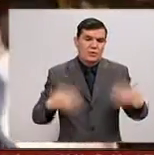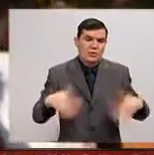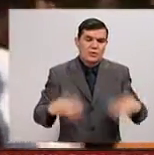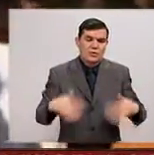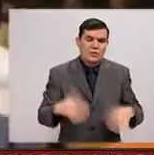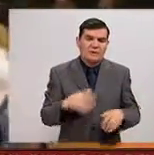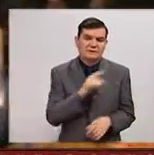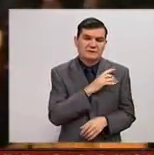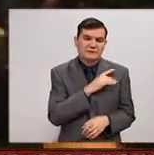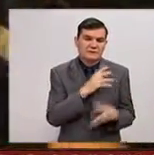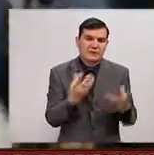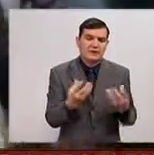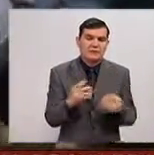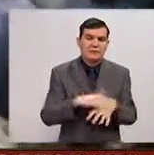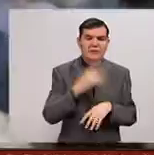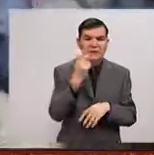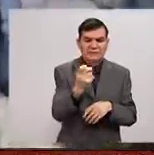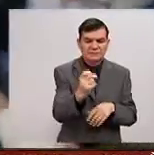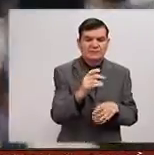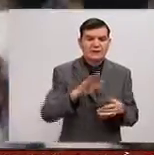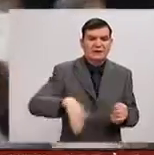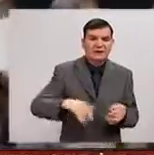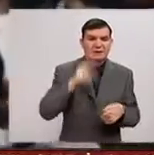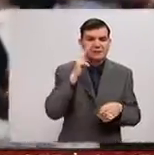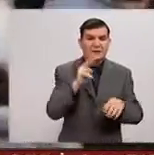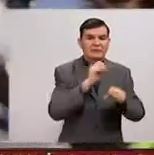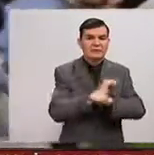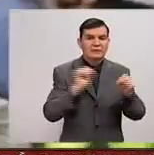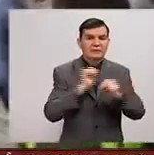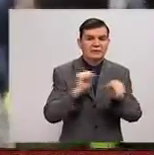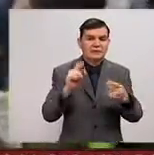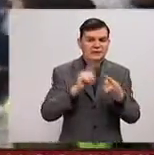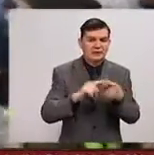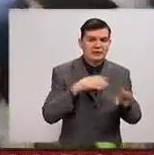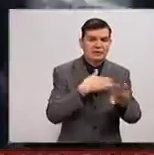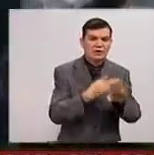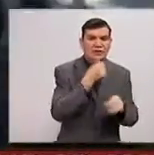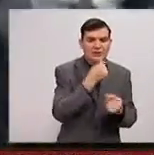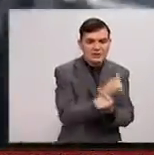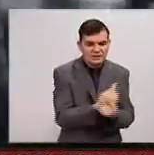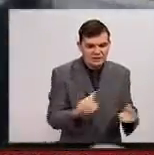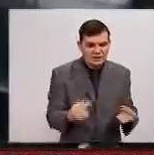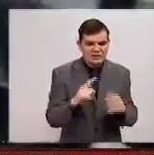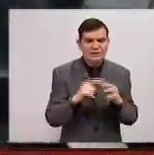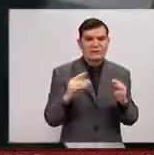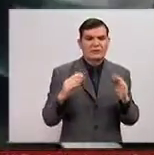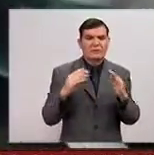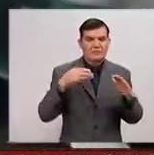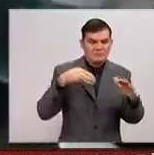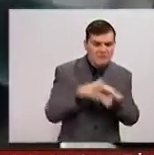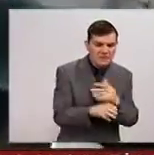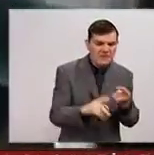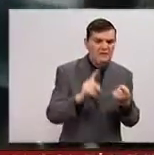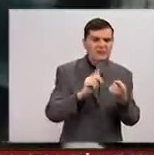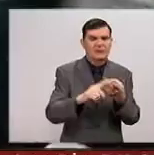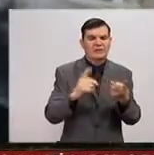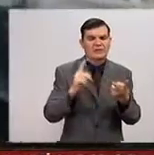eso sentimos el día de hoy. Arlén, por eso vemos estos atentados, por ejemplo, contra niños en lugares como el metro,